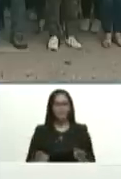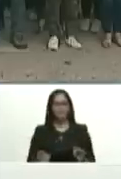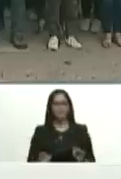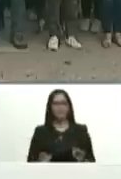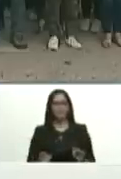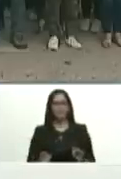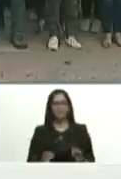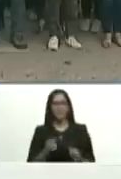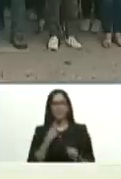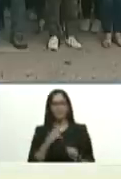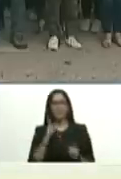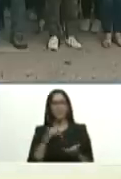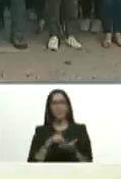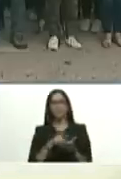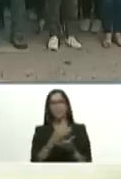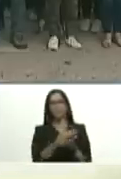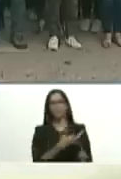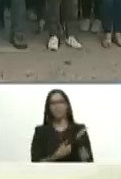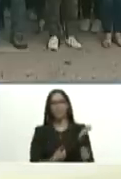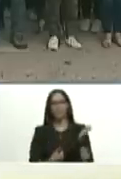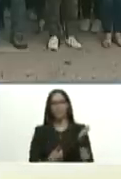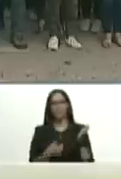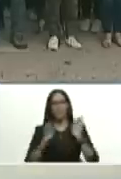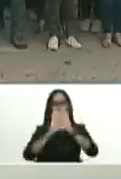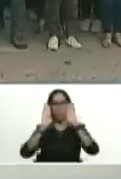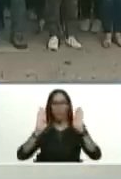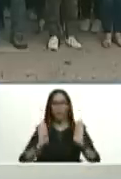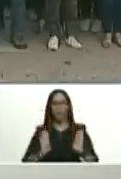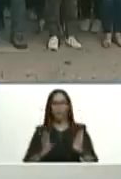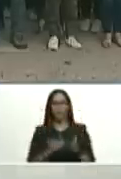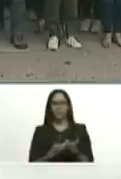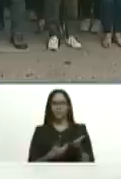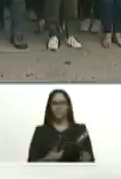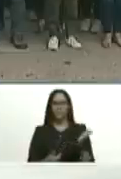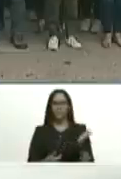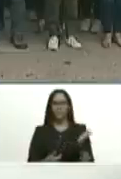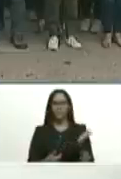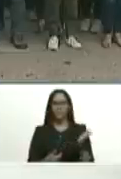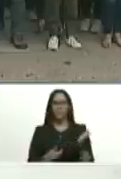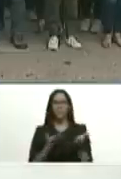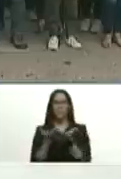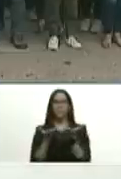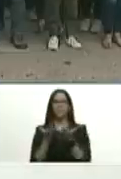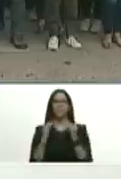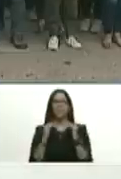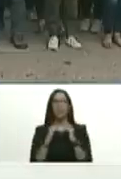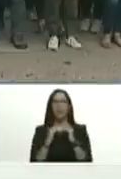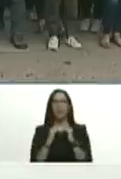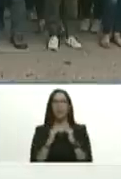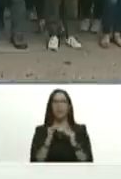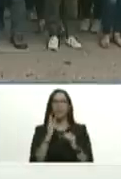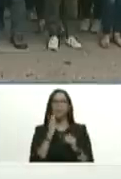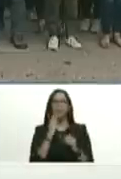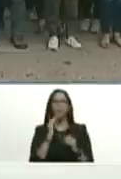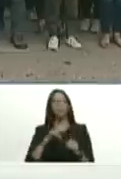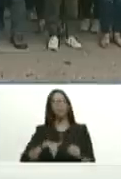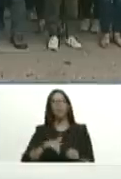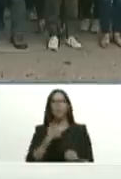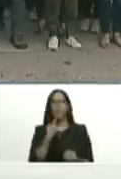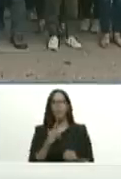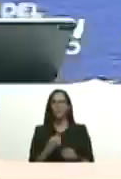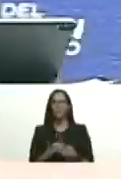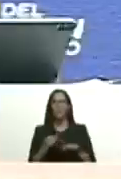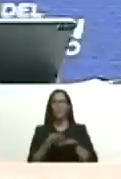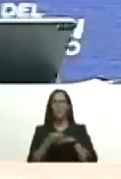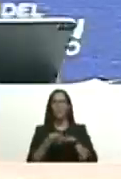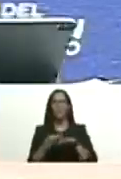y decirle, aquí están los datos, el mapa, servicios en el hogar, Por ejemplo, yo te puedo decir, el